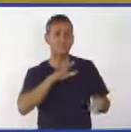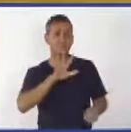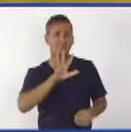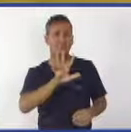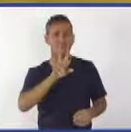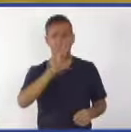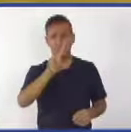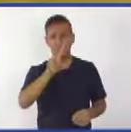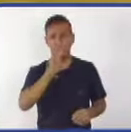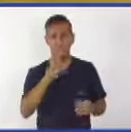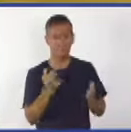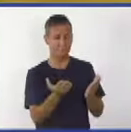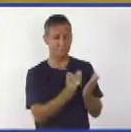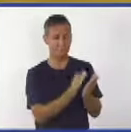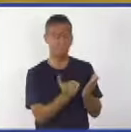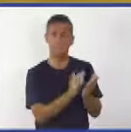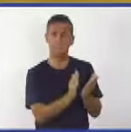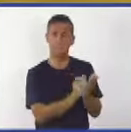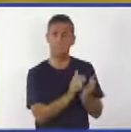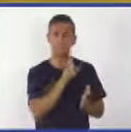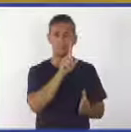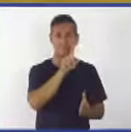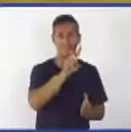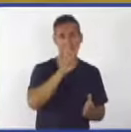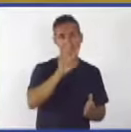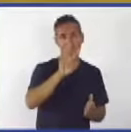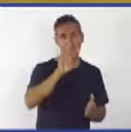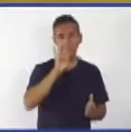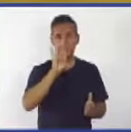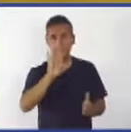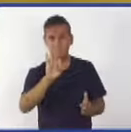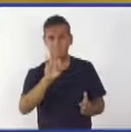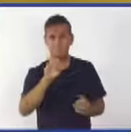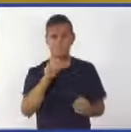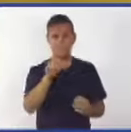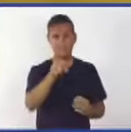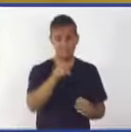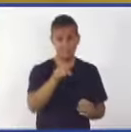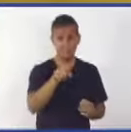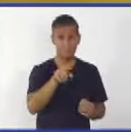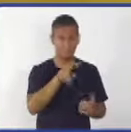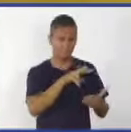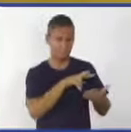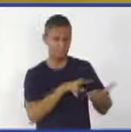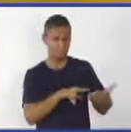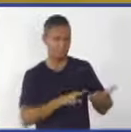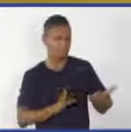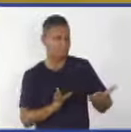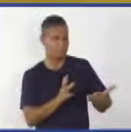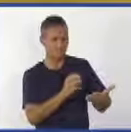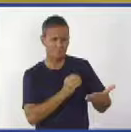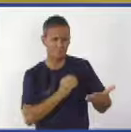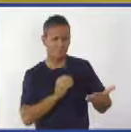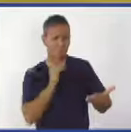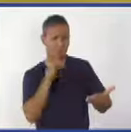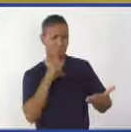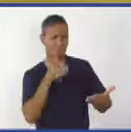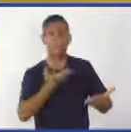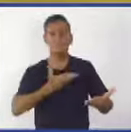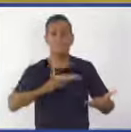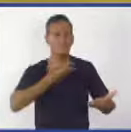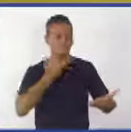aparece en la página 138 ustedes van a leer todo el poema esto les va a permitir